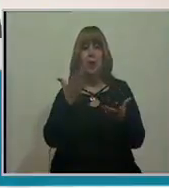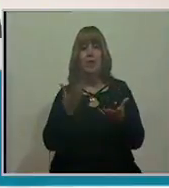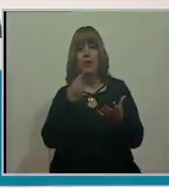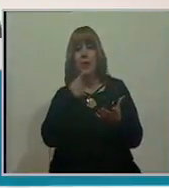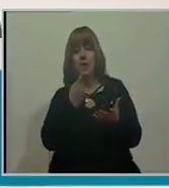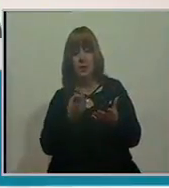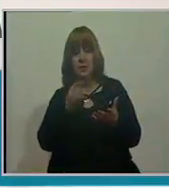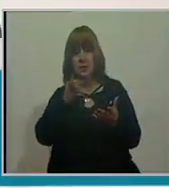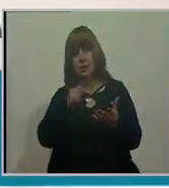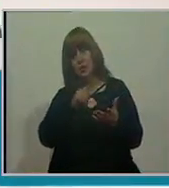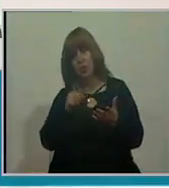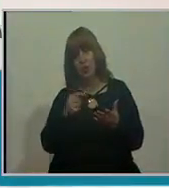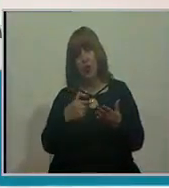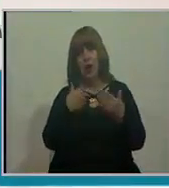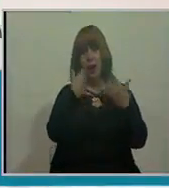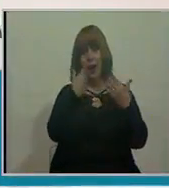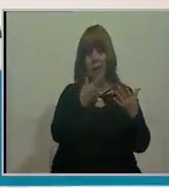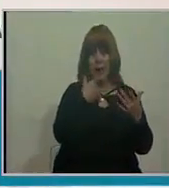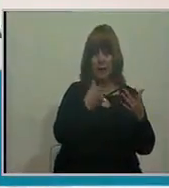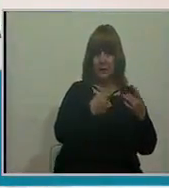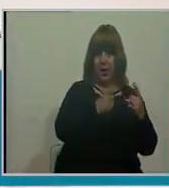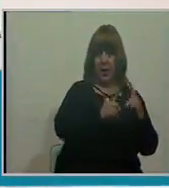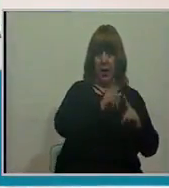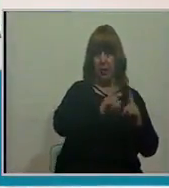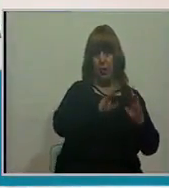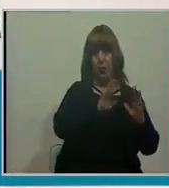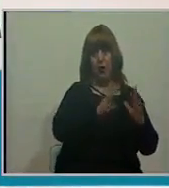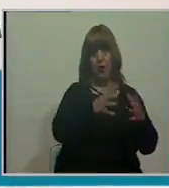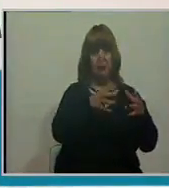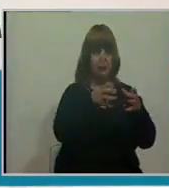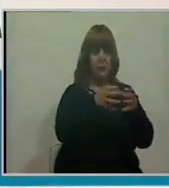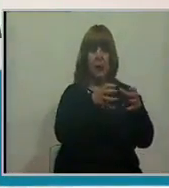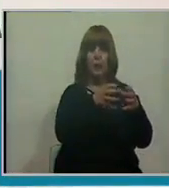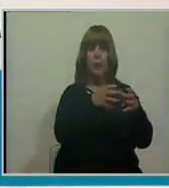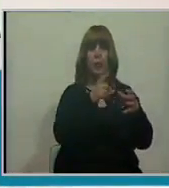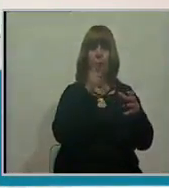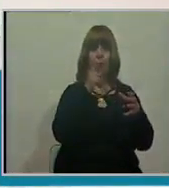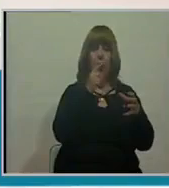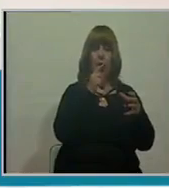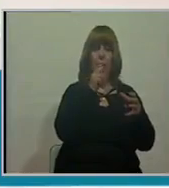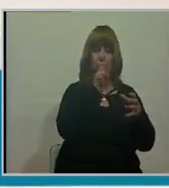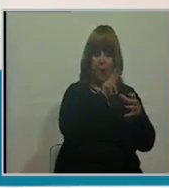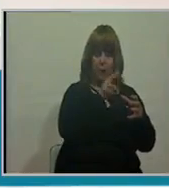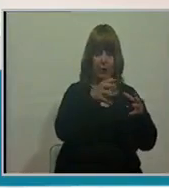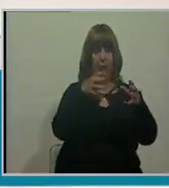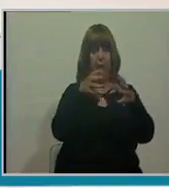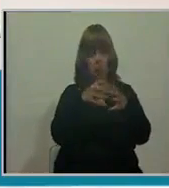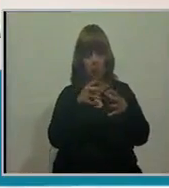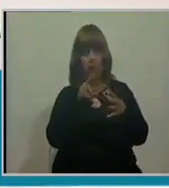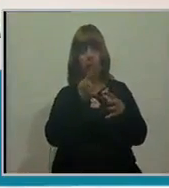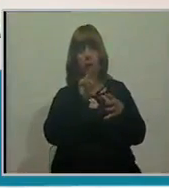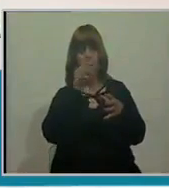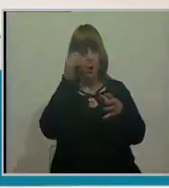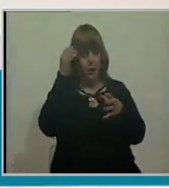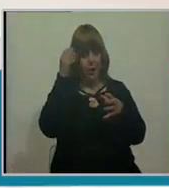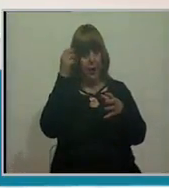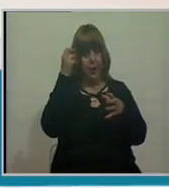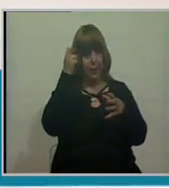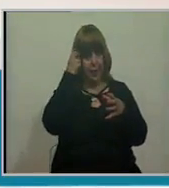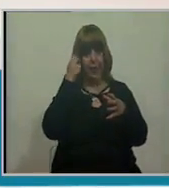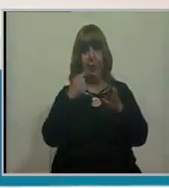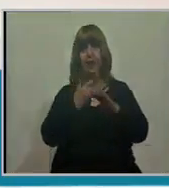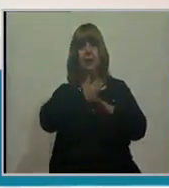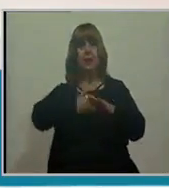que apoyaron el proyecto del aborto legal, uh-huh, que justamente hacías mención. Sí, el presidente se manifestó en contra del aborto, pero